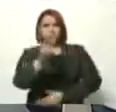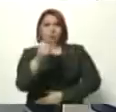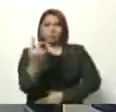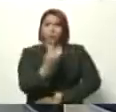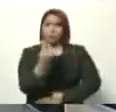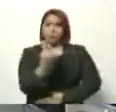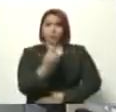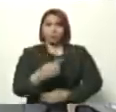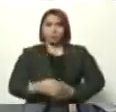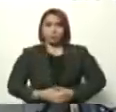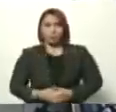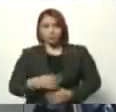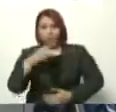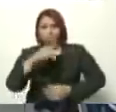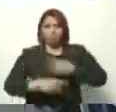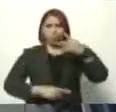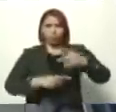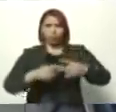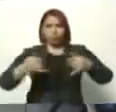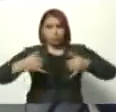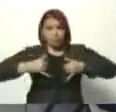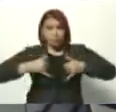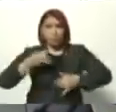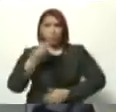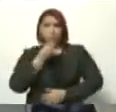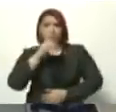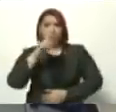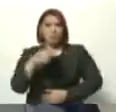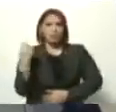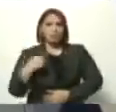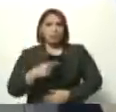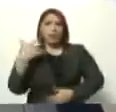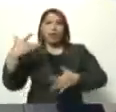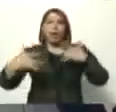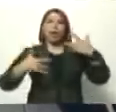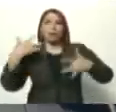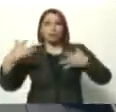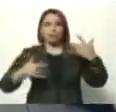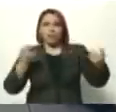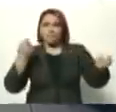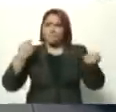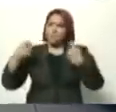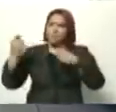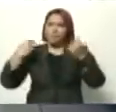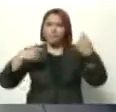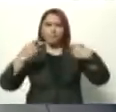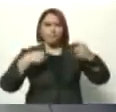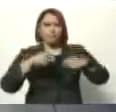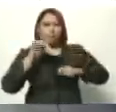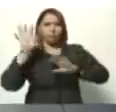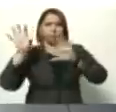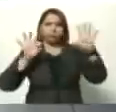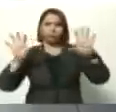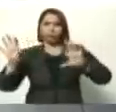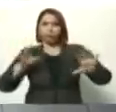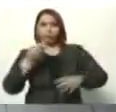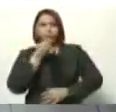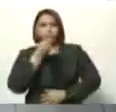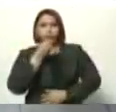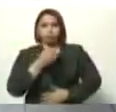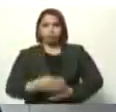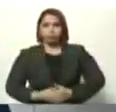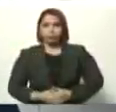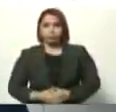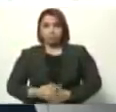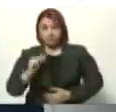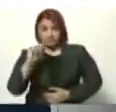solamente produce sus alimentos, sino que también tiene actividad exportadora de alimentos. Por